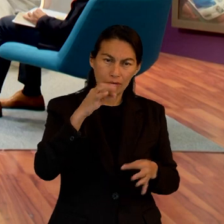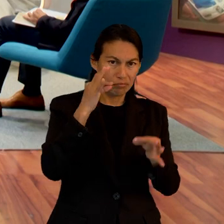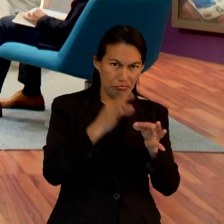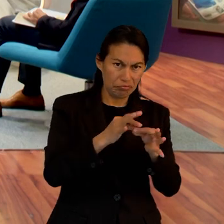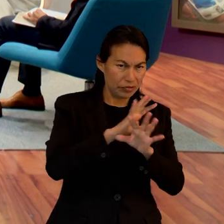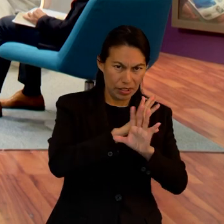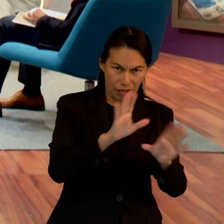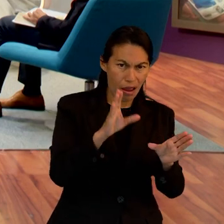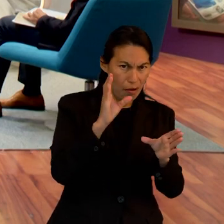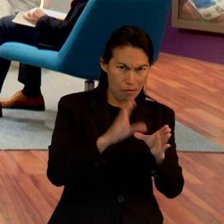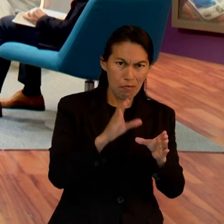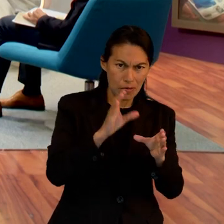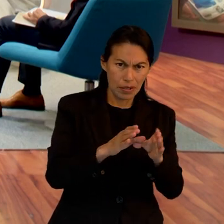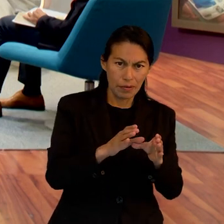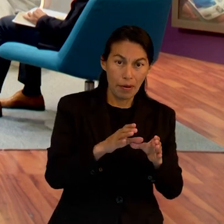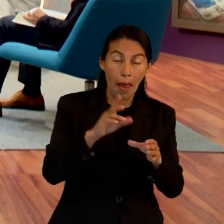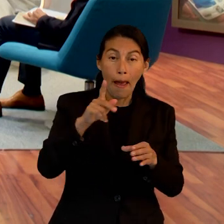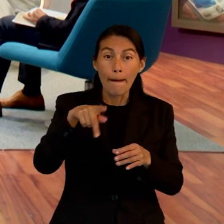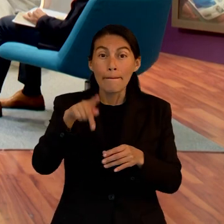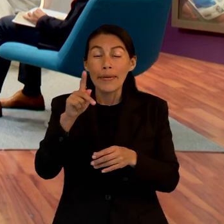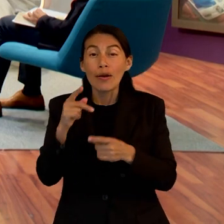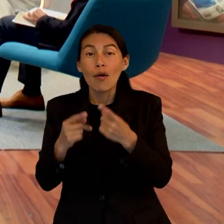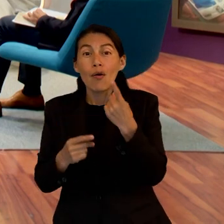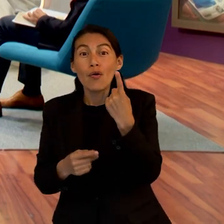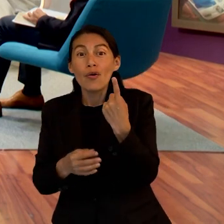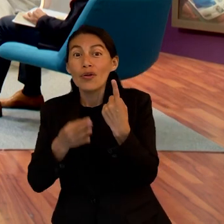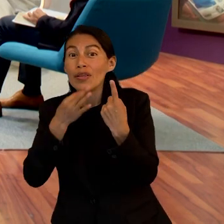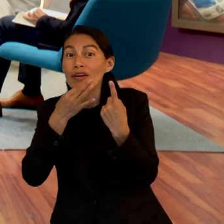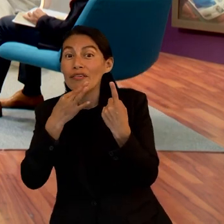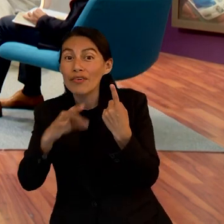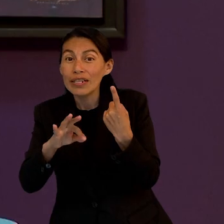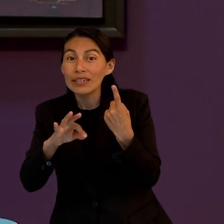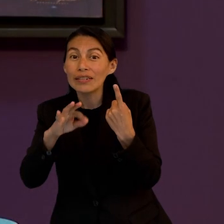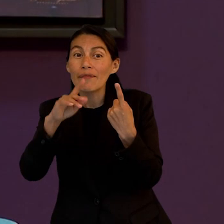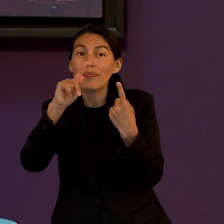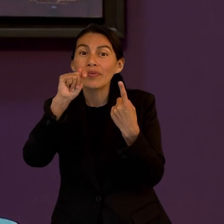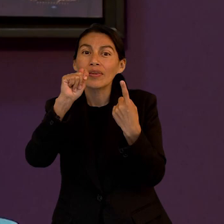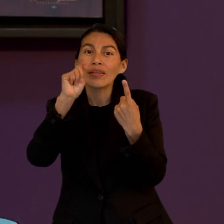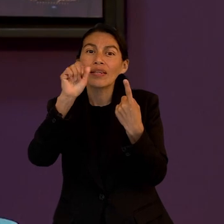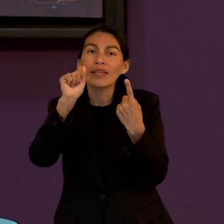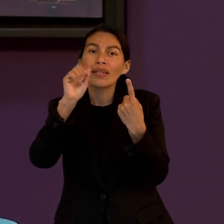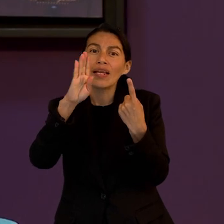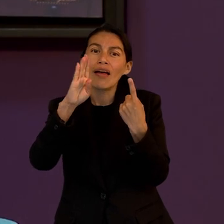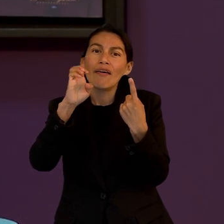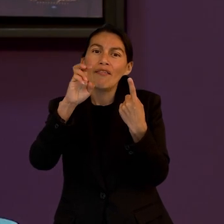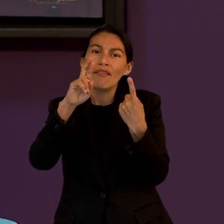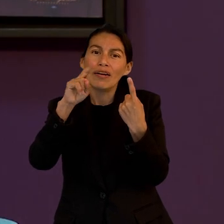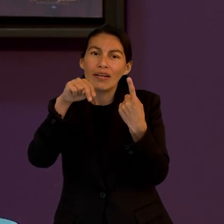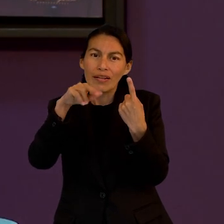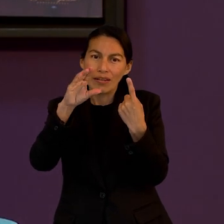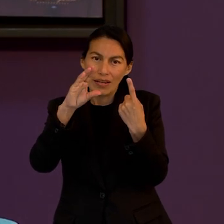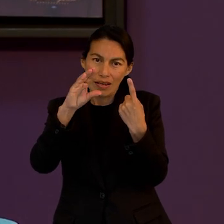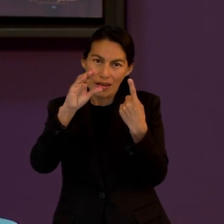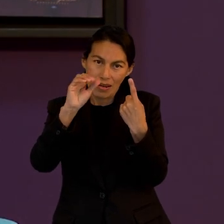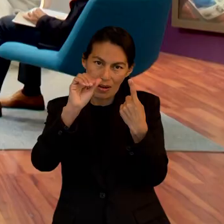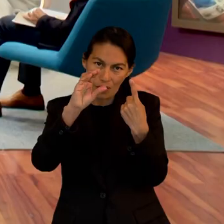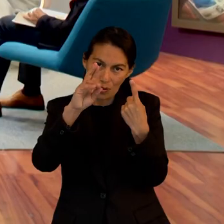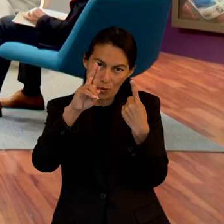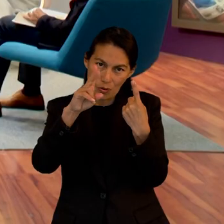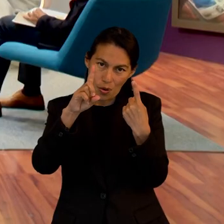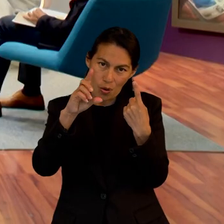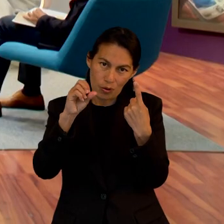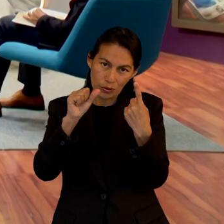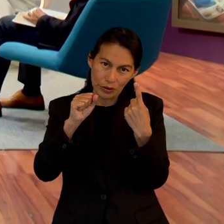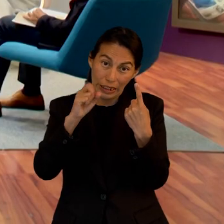de la fiesta de los tabernáculos y es que es bonito saber que la celebraremos con jesús cuando estemos en esa ciudad